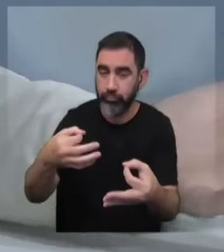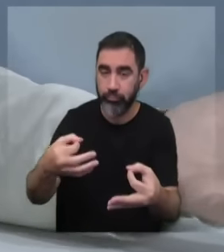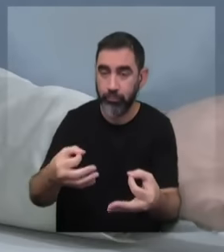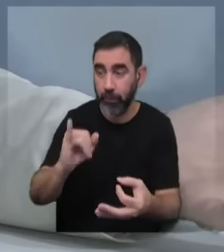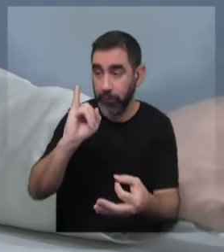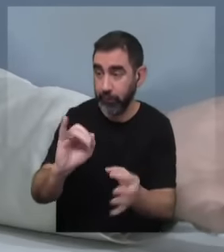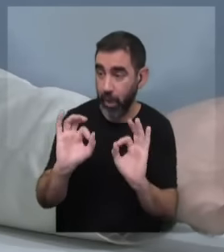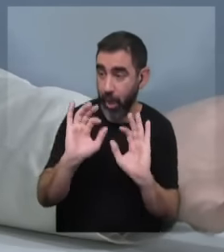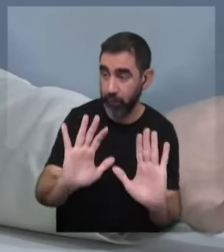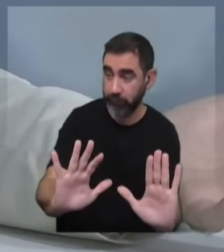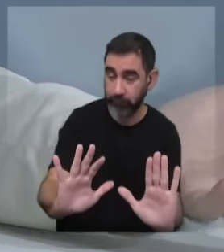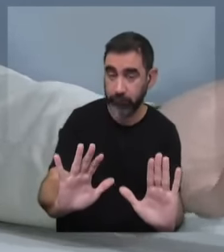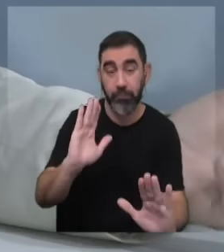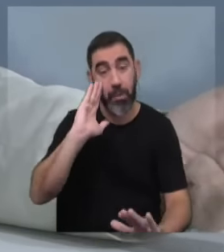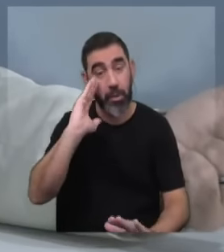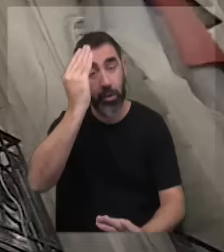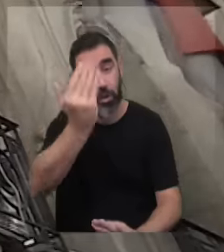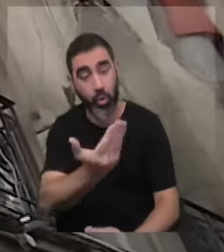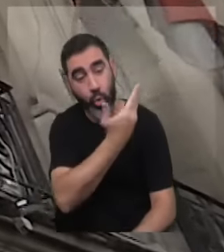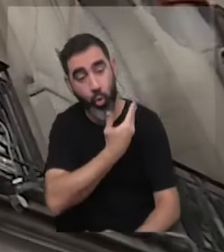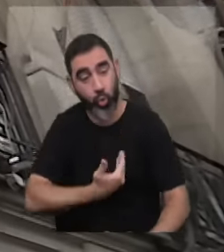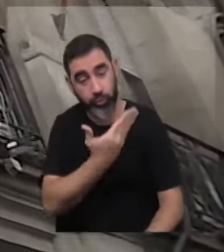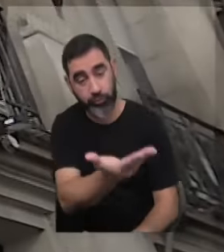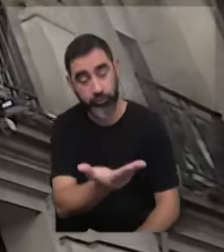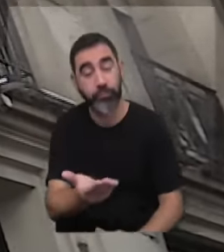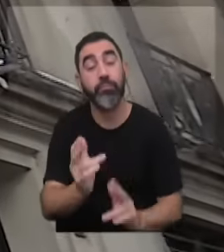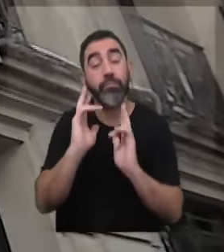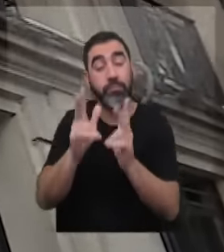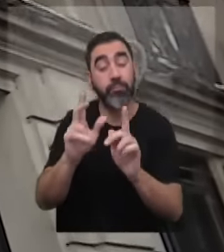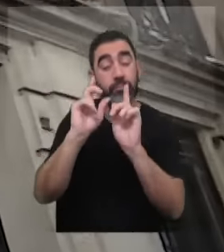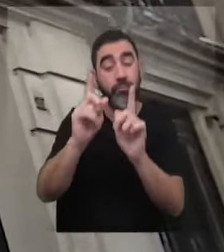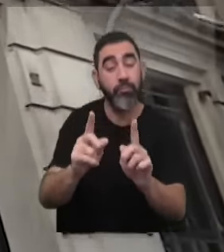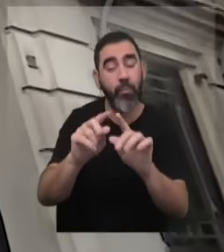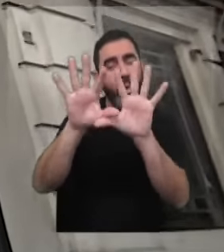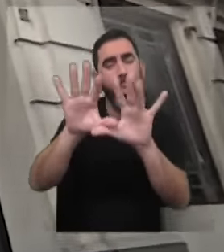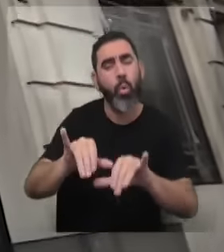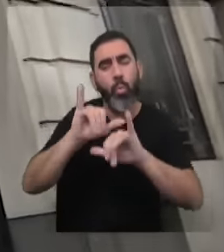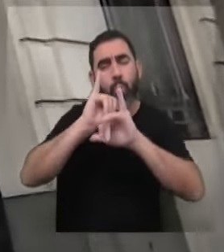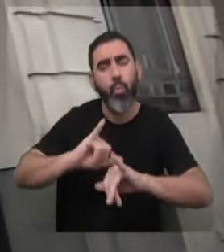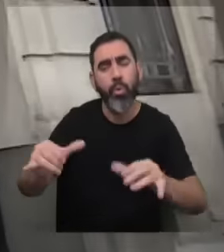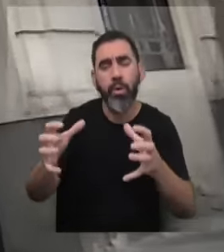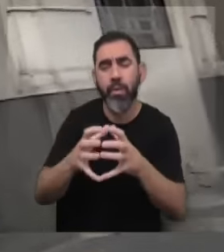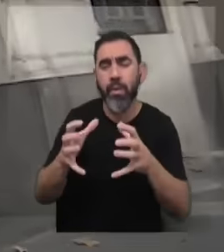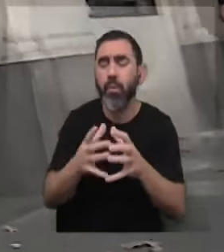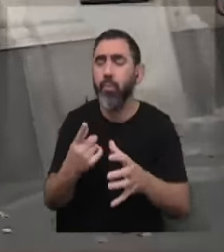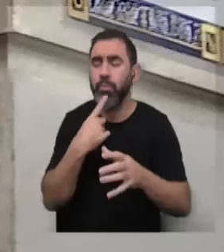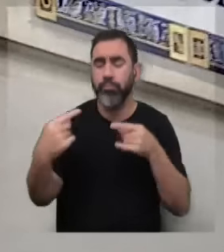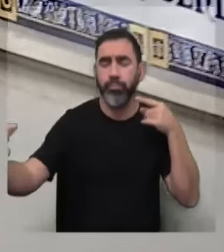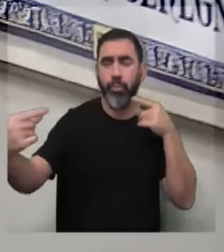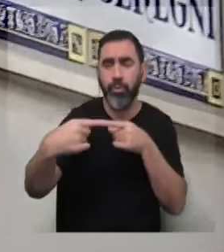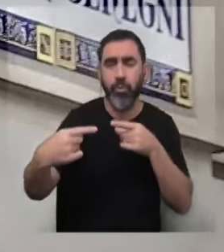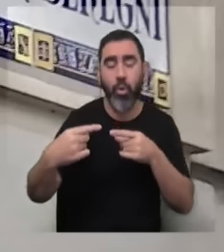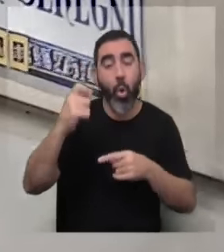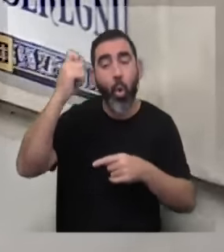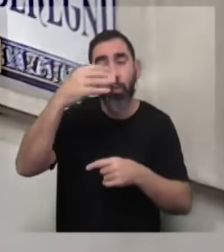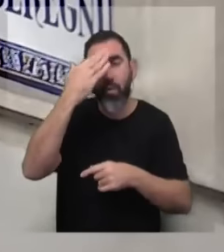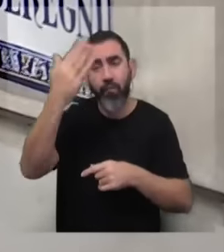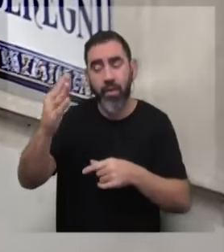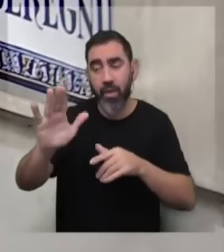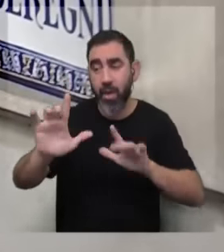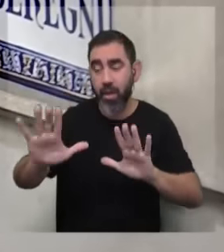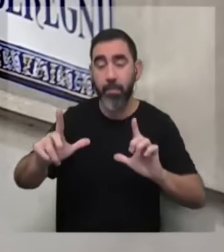si todo esto se da fenomenal Pereira señaló que ante comunicados de sectores y opiniones encontradas la postura del frente amplio de